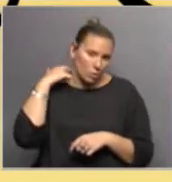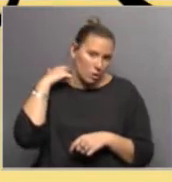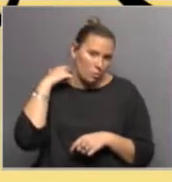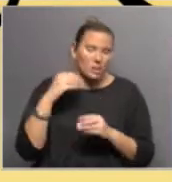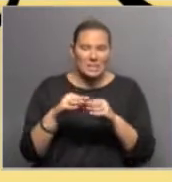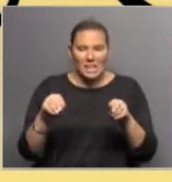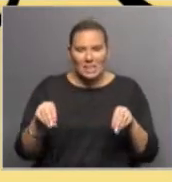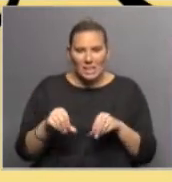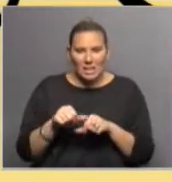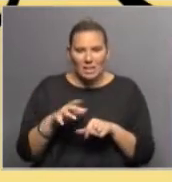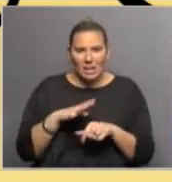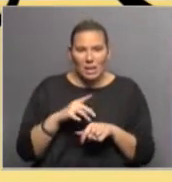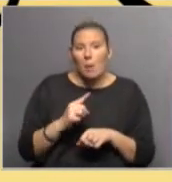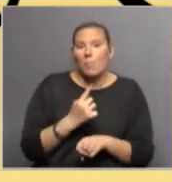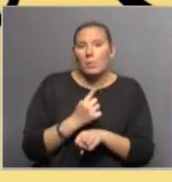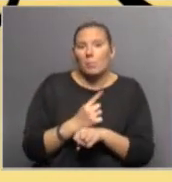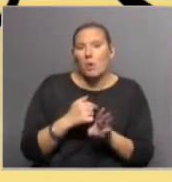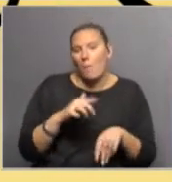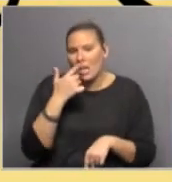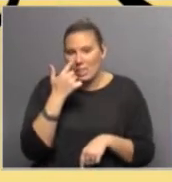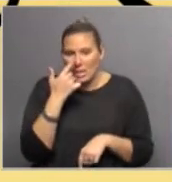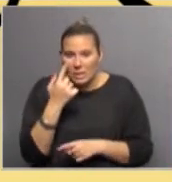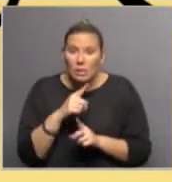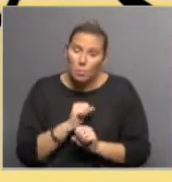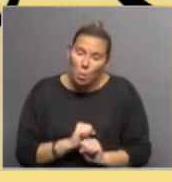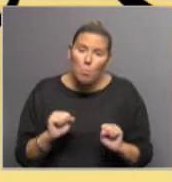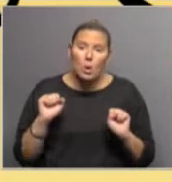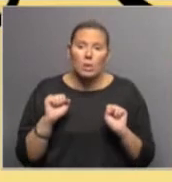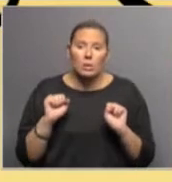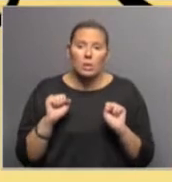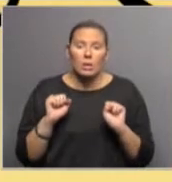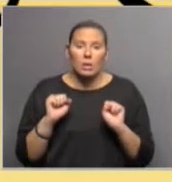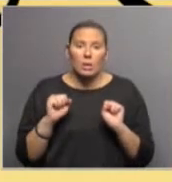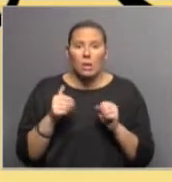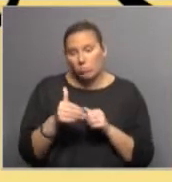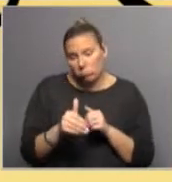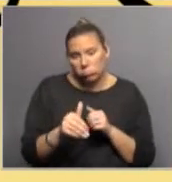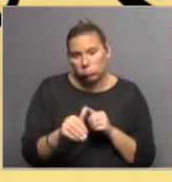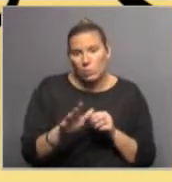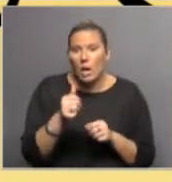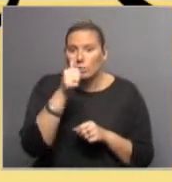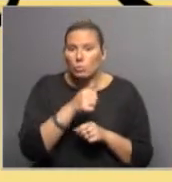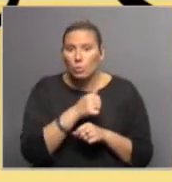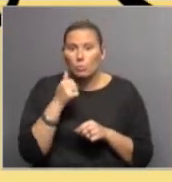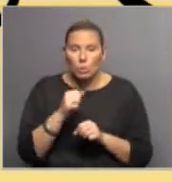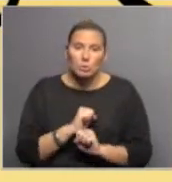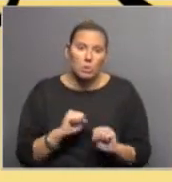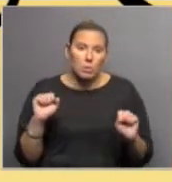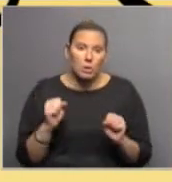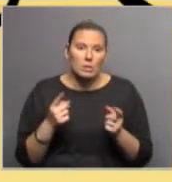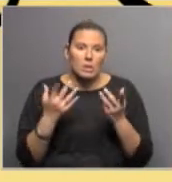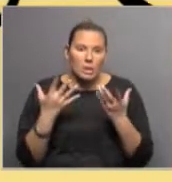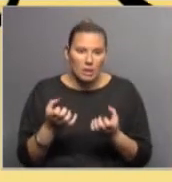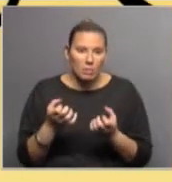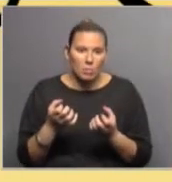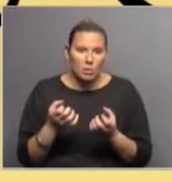tierra es lo que surge primero como más interesante, pero puede llegar a ser en un mediano plazo una solución a explotar si queremos ser realmente